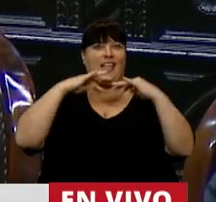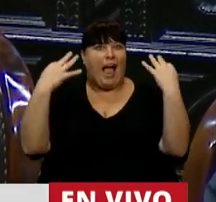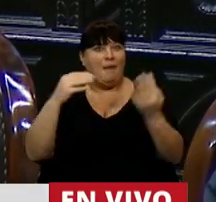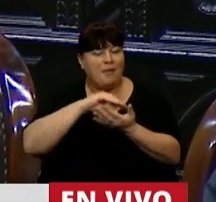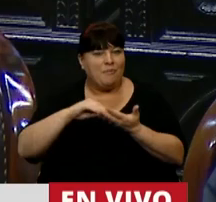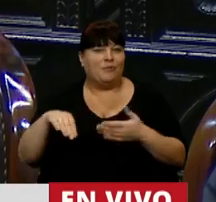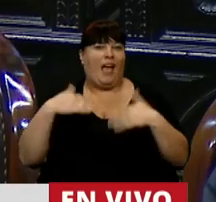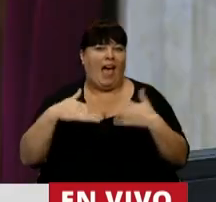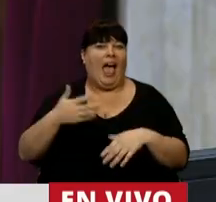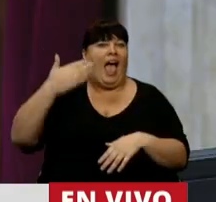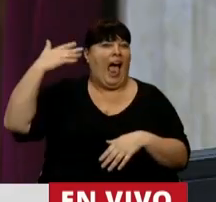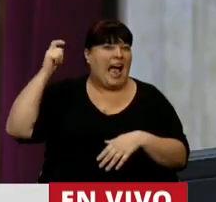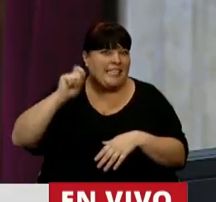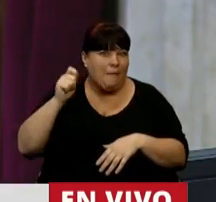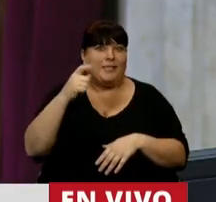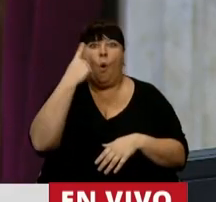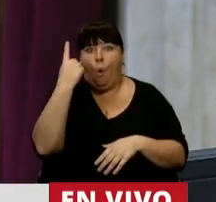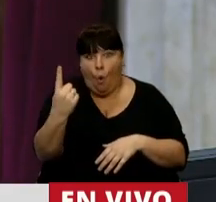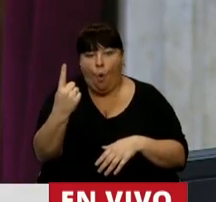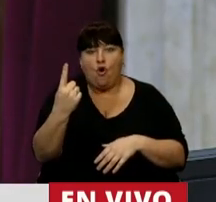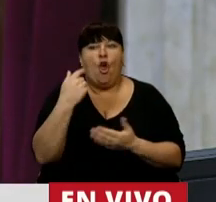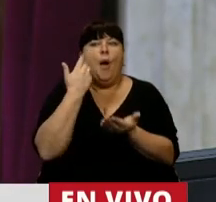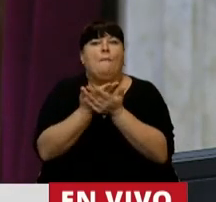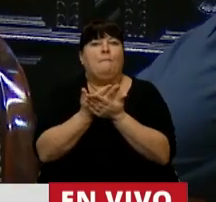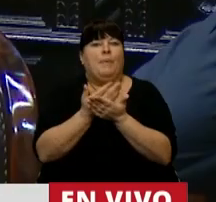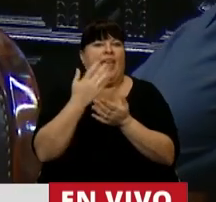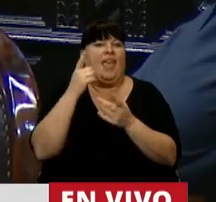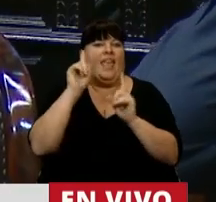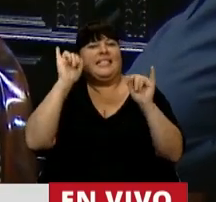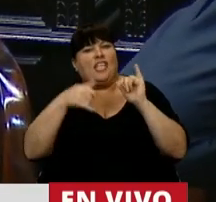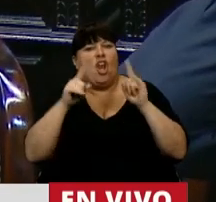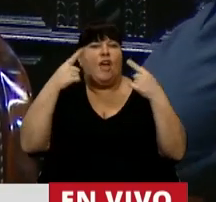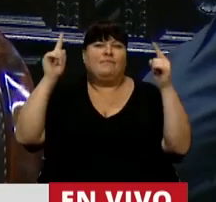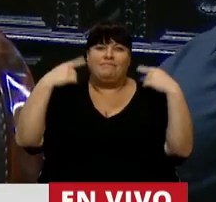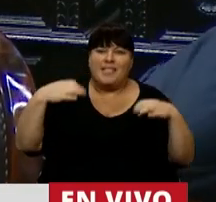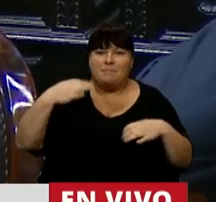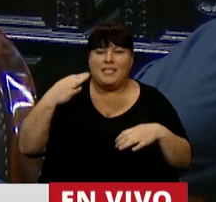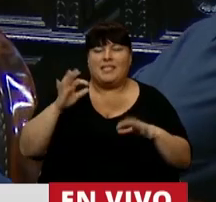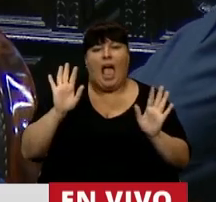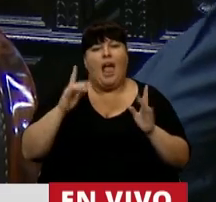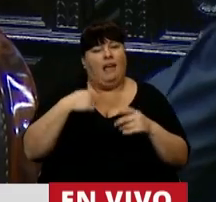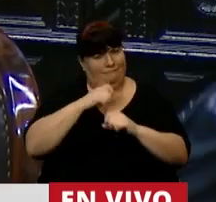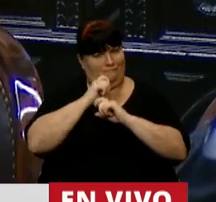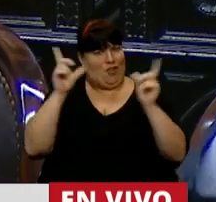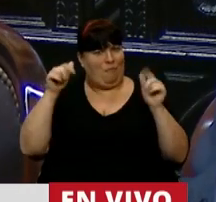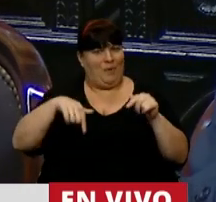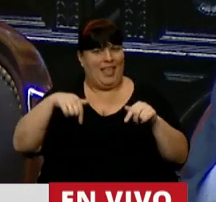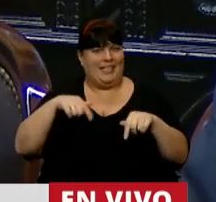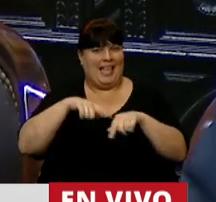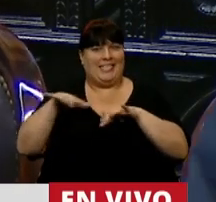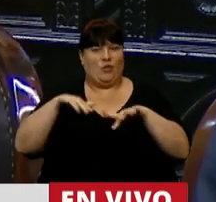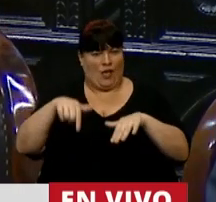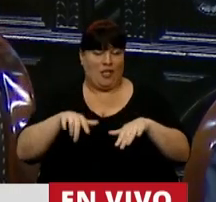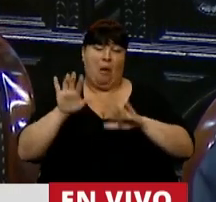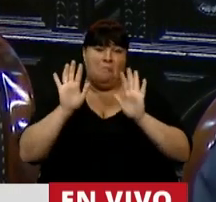Cámara, cuando hace un par de meses uno de ellos había planteado cuestiones secesionistas, es algo por lo menos sorprendente en este